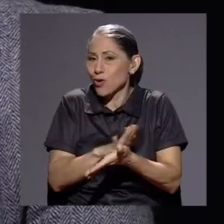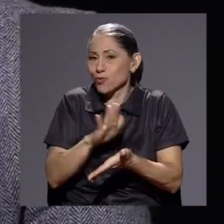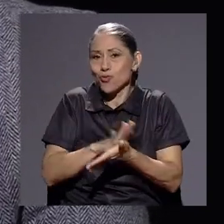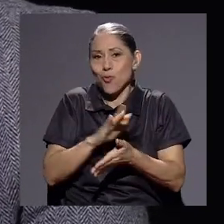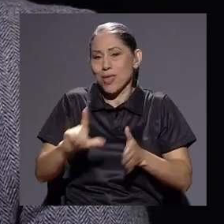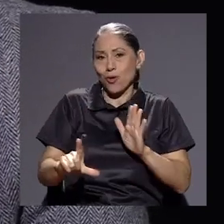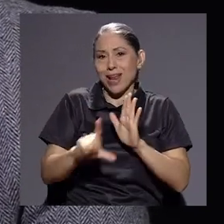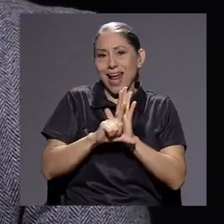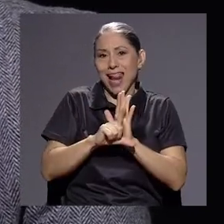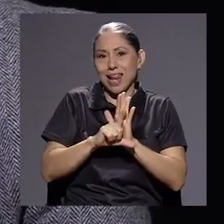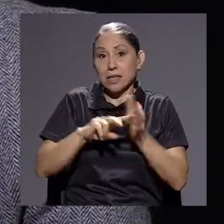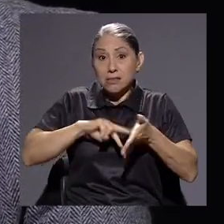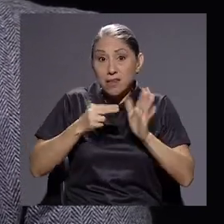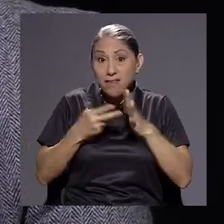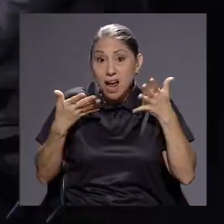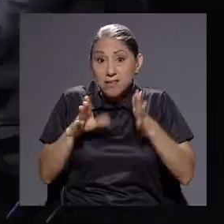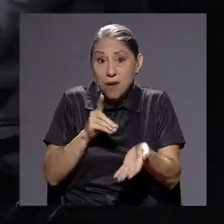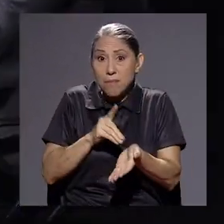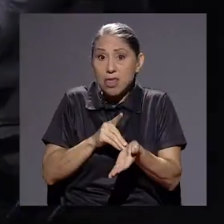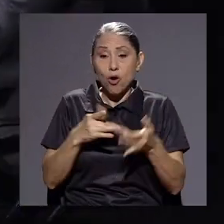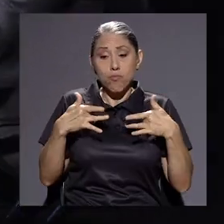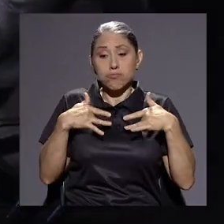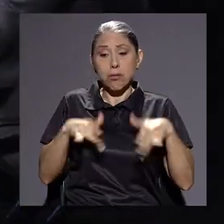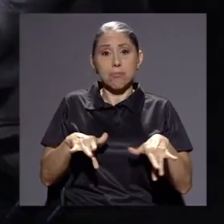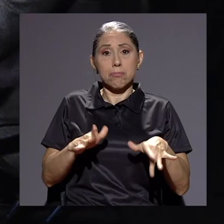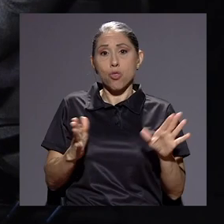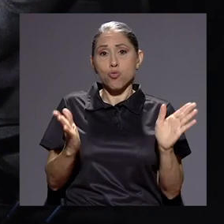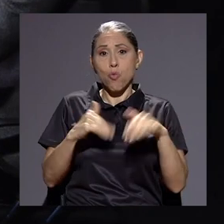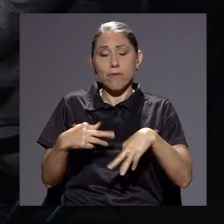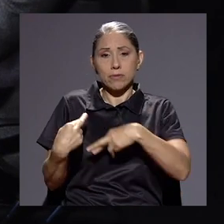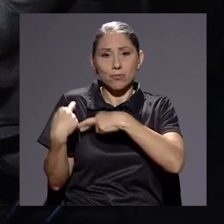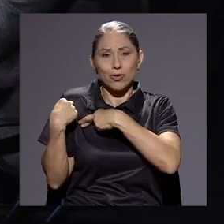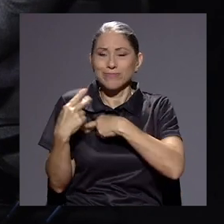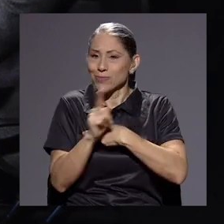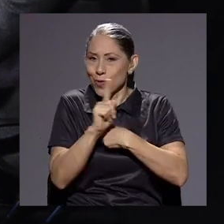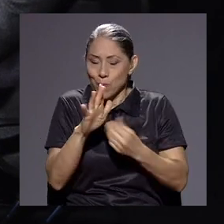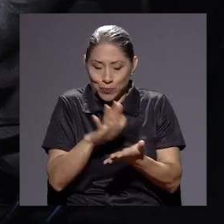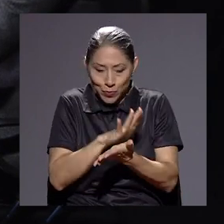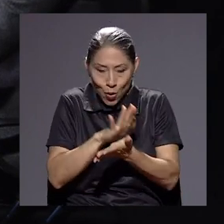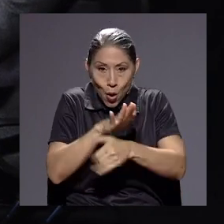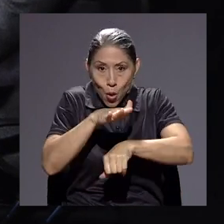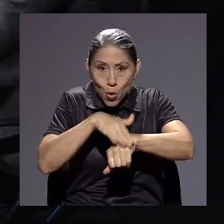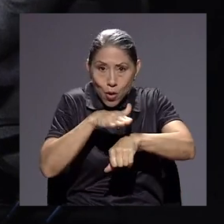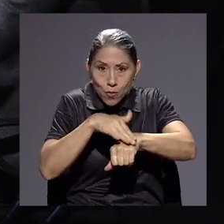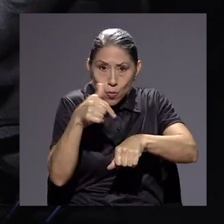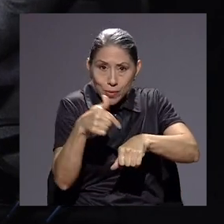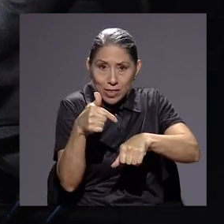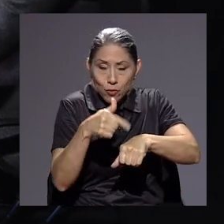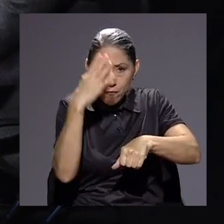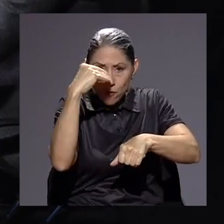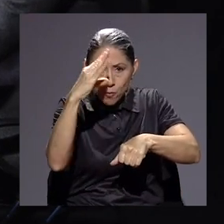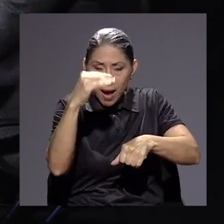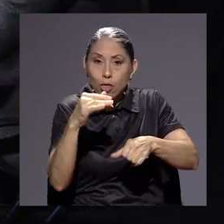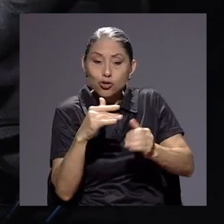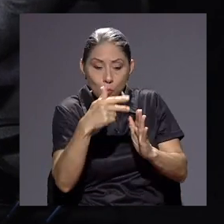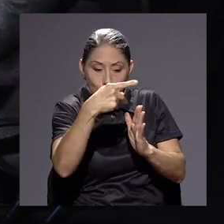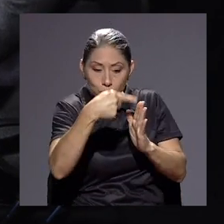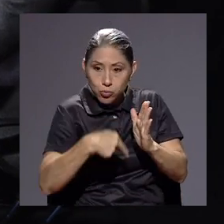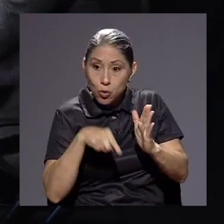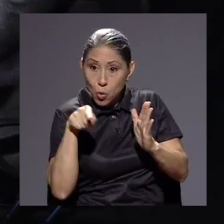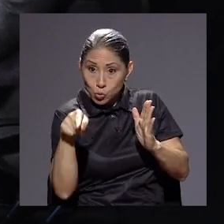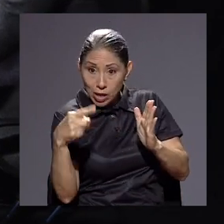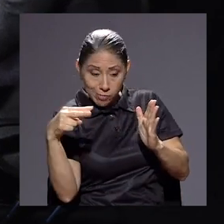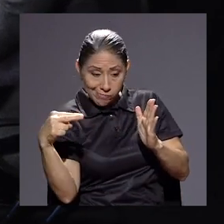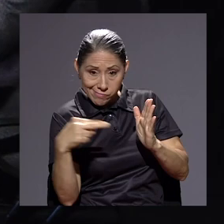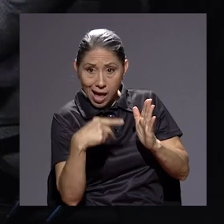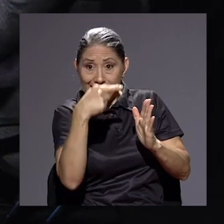los médicos de responsabilidad. Es una forma de explicarle a usted como persona, esto es lo que vamos a hacer